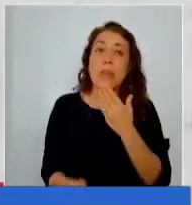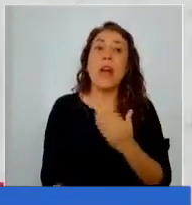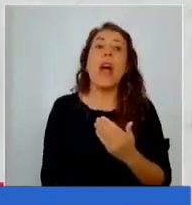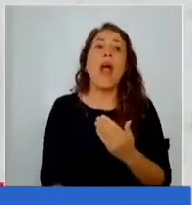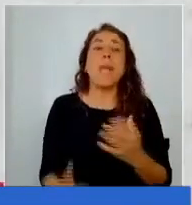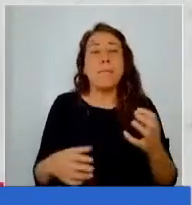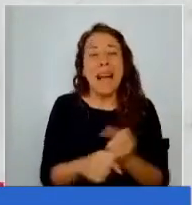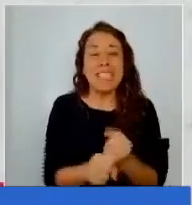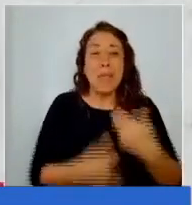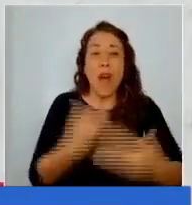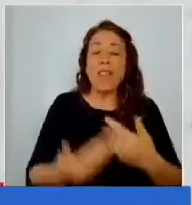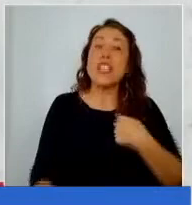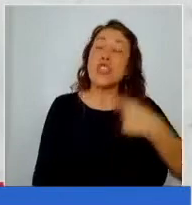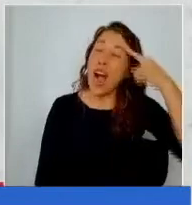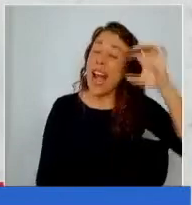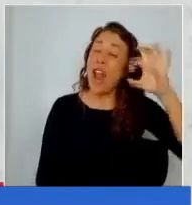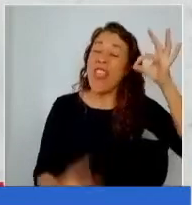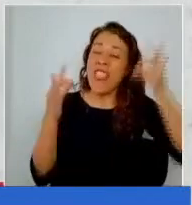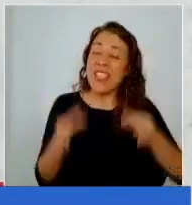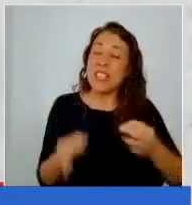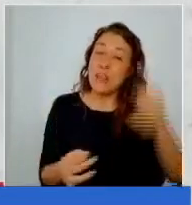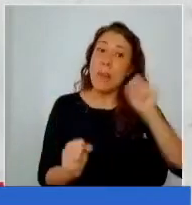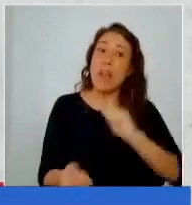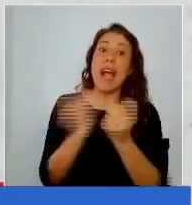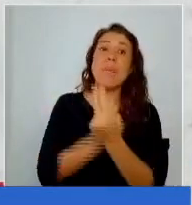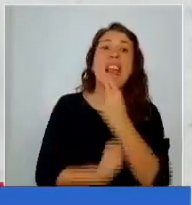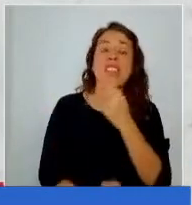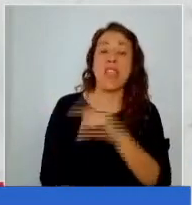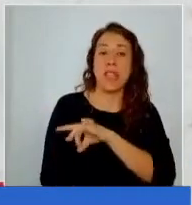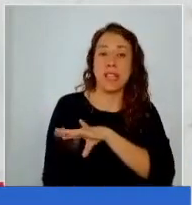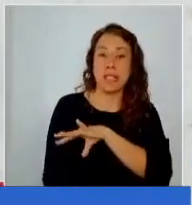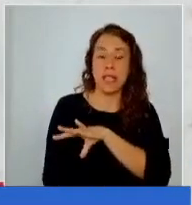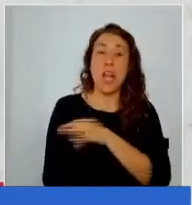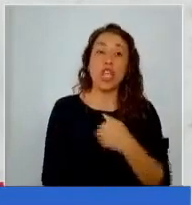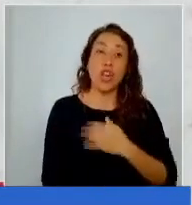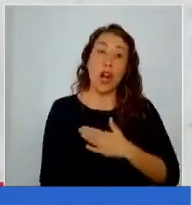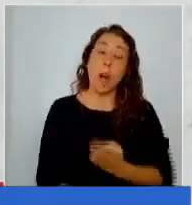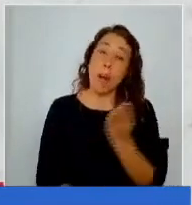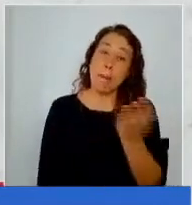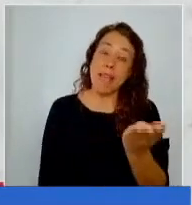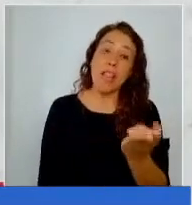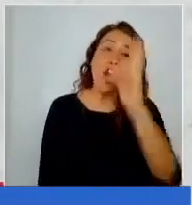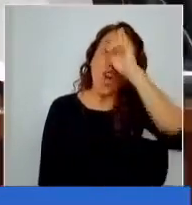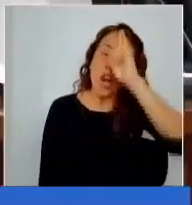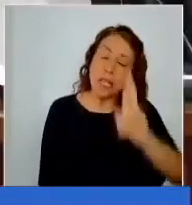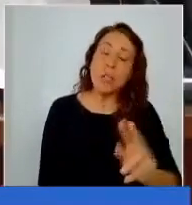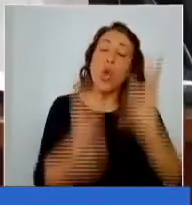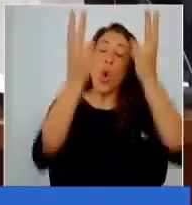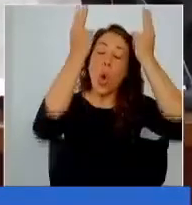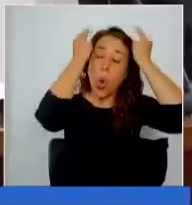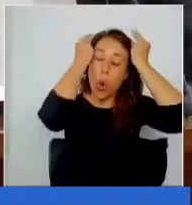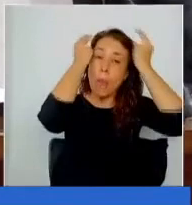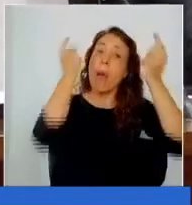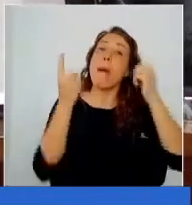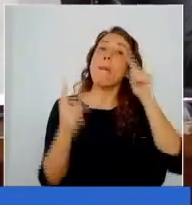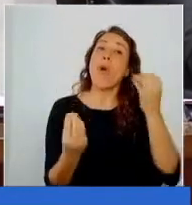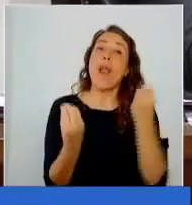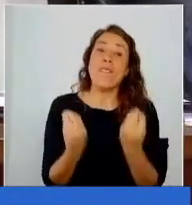decisivo para cambiar la vida de chile te lo pido con respeto con humildad por el bien